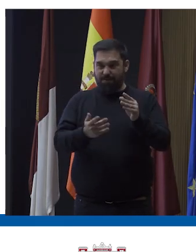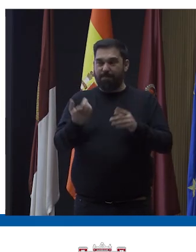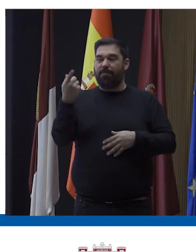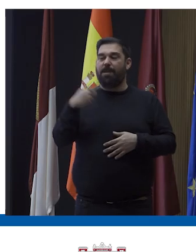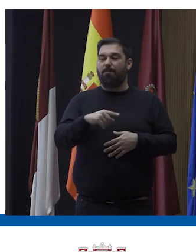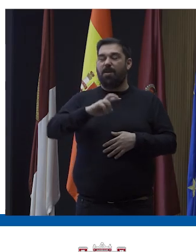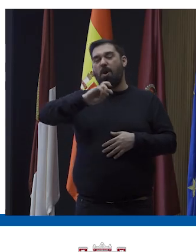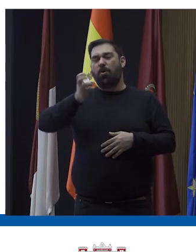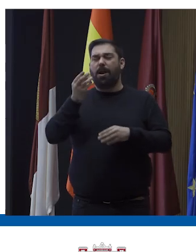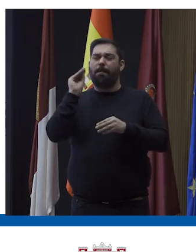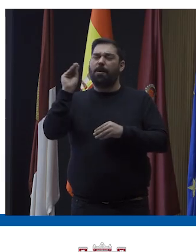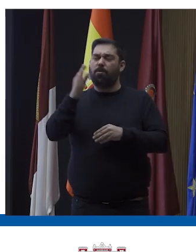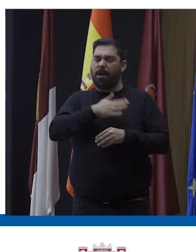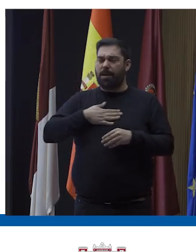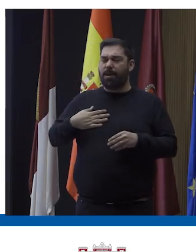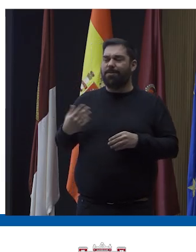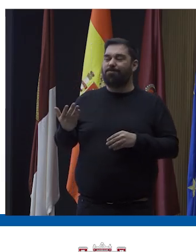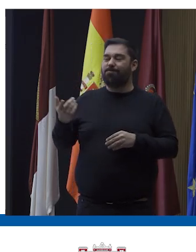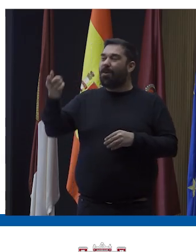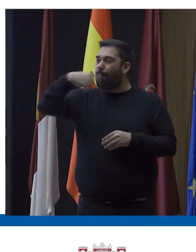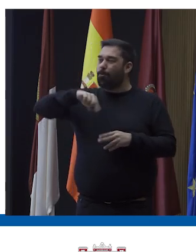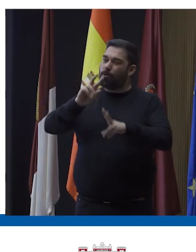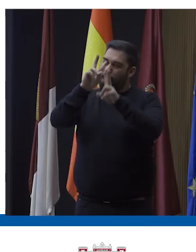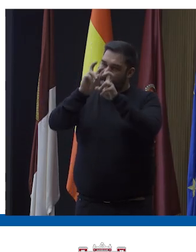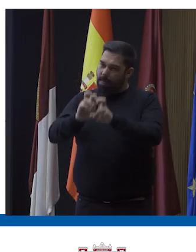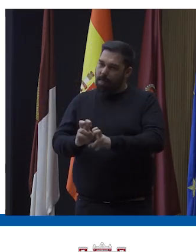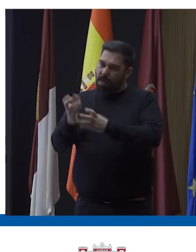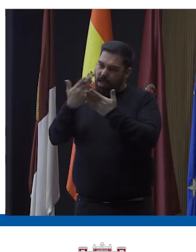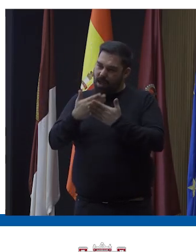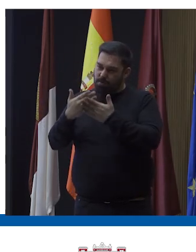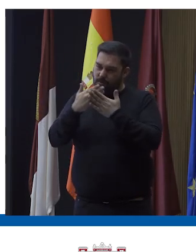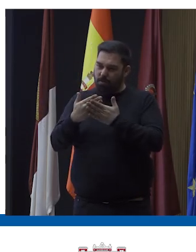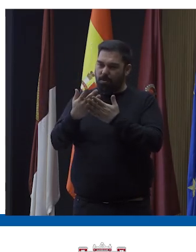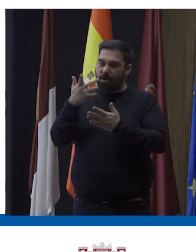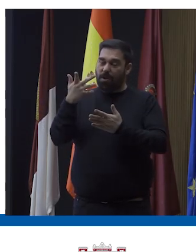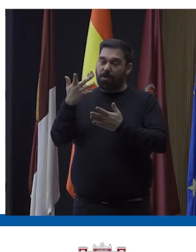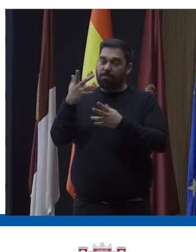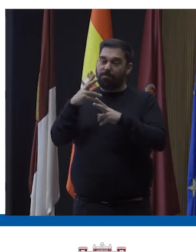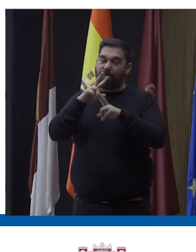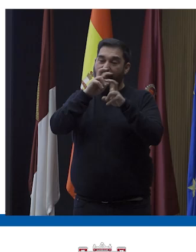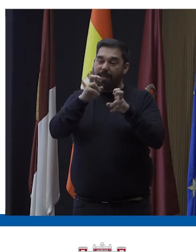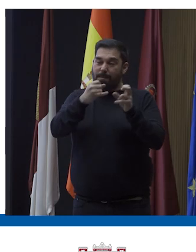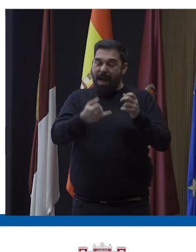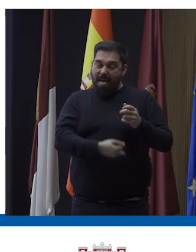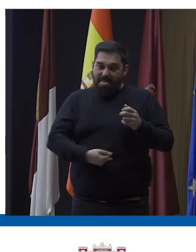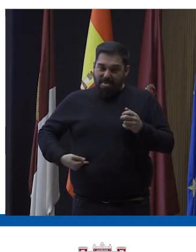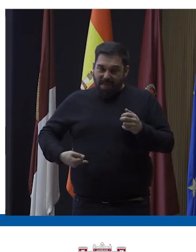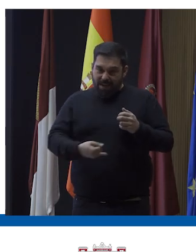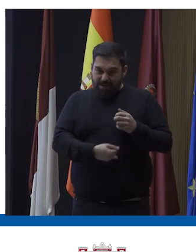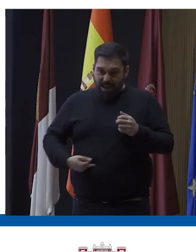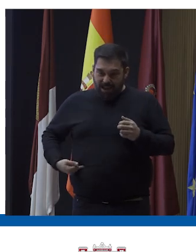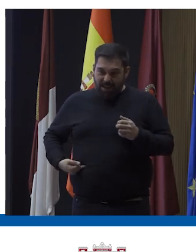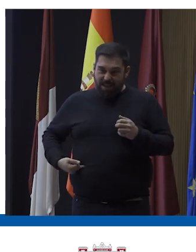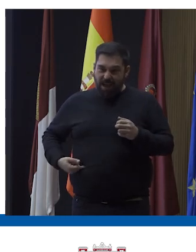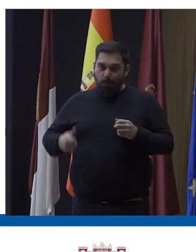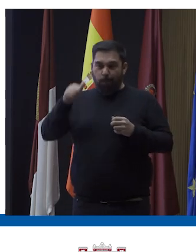quería preguntar es si tenéis estudios en cuanto a cesáreas y episiotomías grandes que